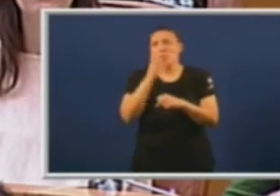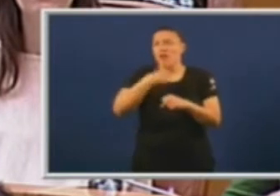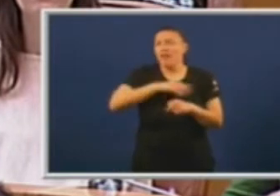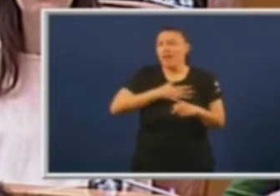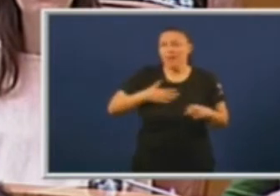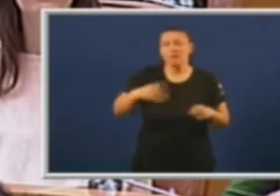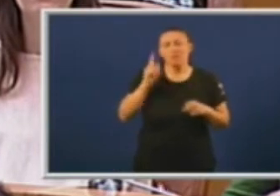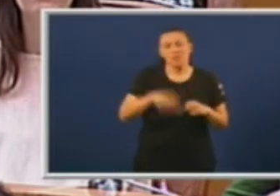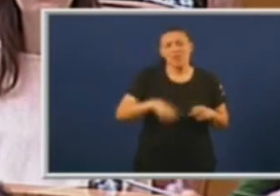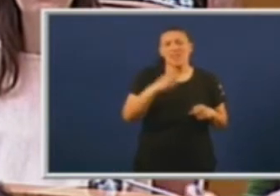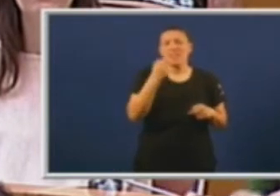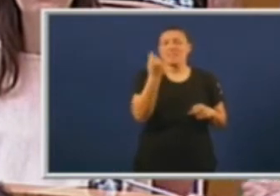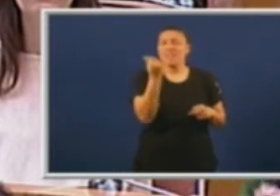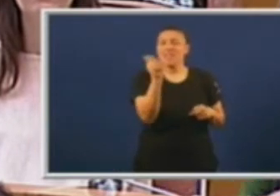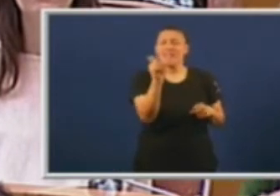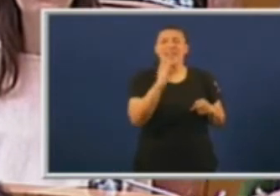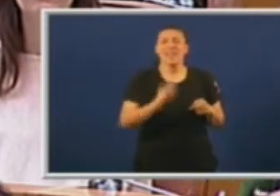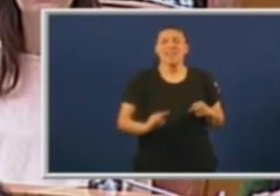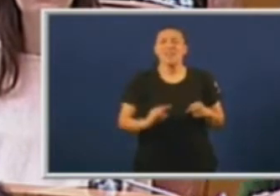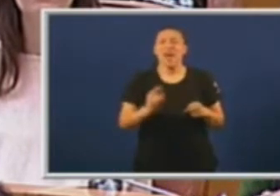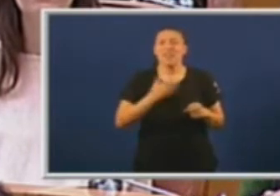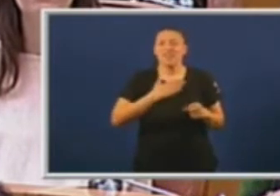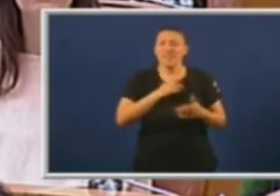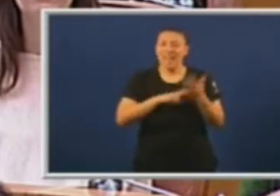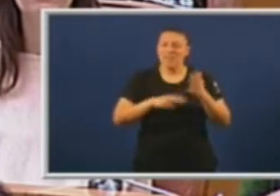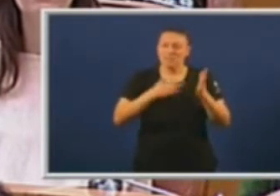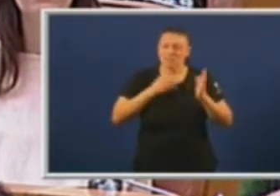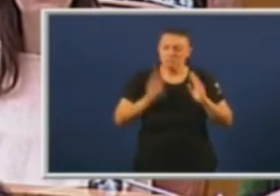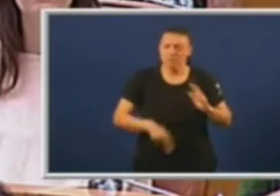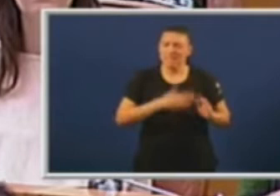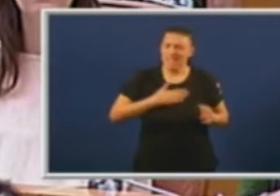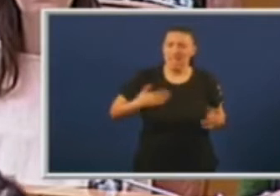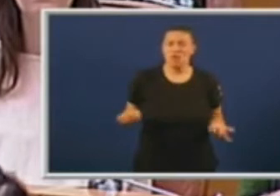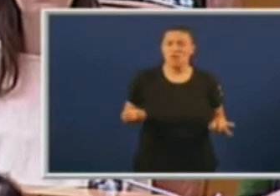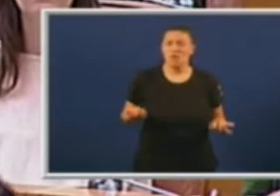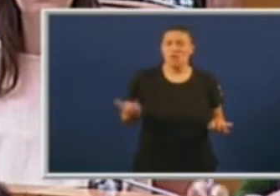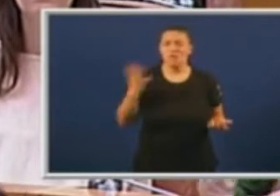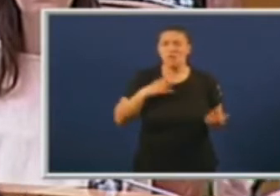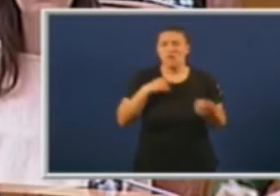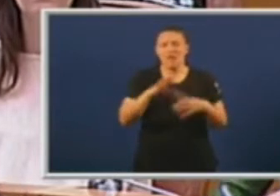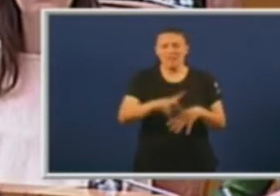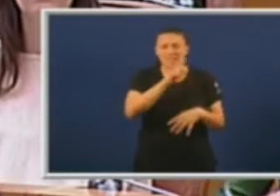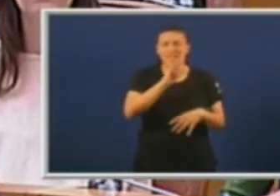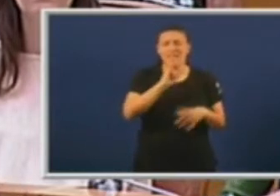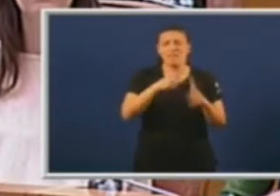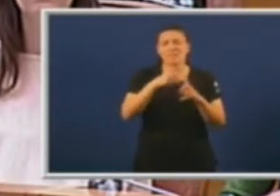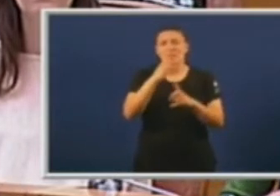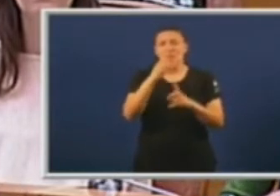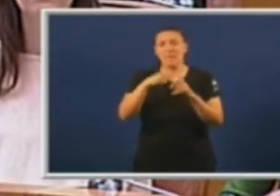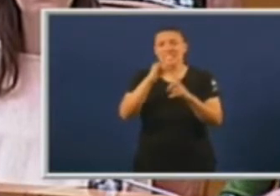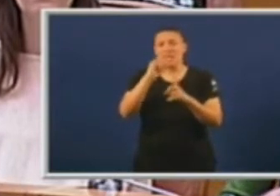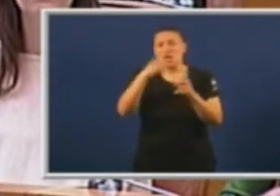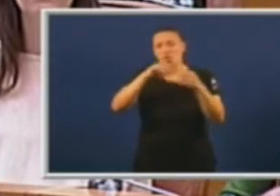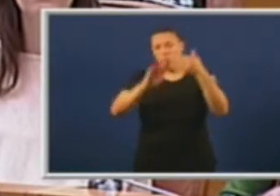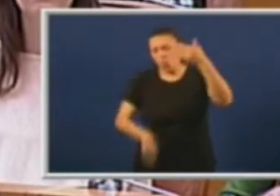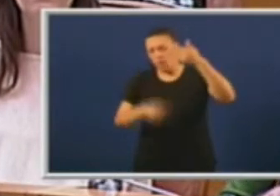eléctrica galega, beneficiémonos da produción de electricidade. Saque a Galiza do vagón de cola da I+D+I, fagamos unha aposta